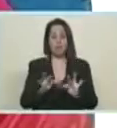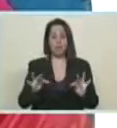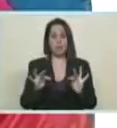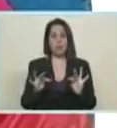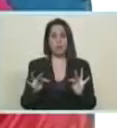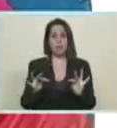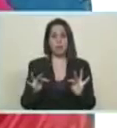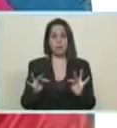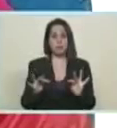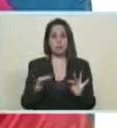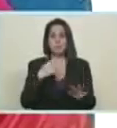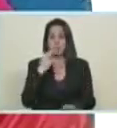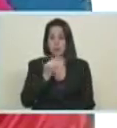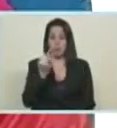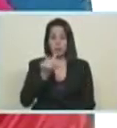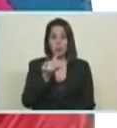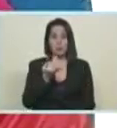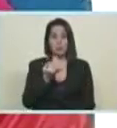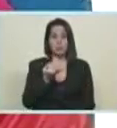Se los pido de verdad.